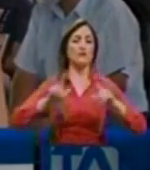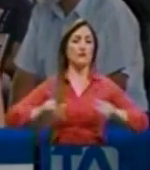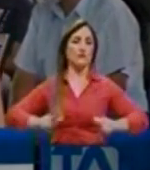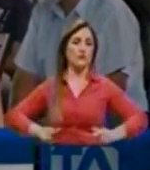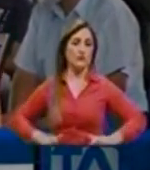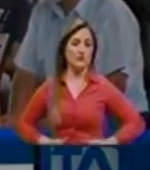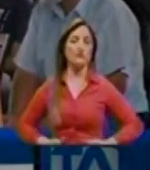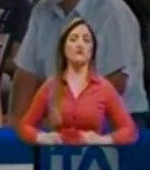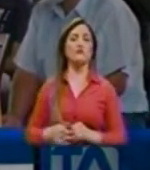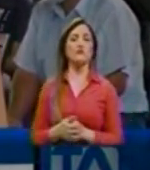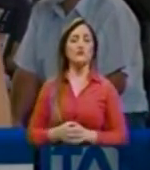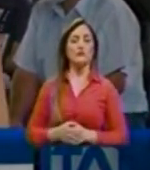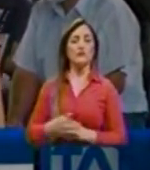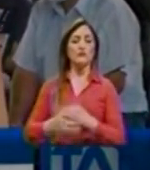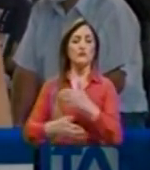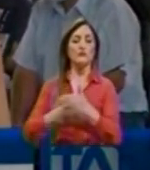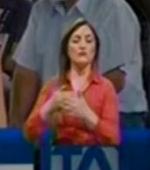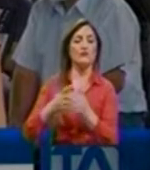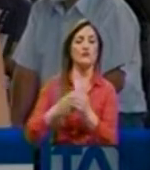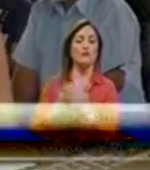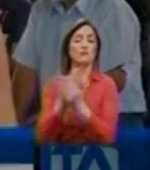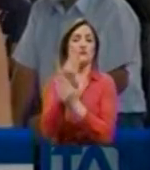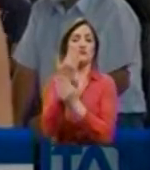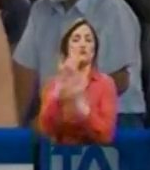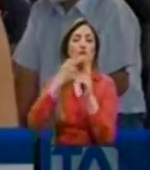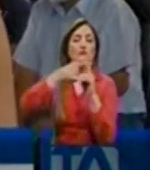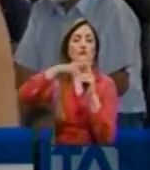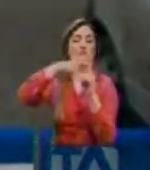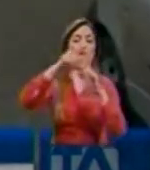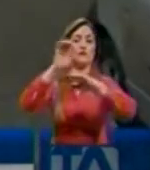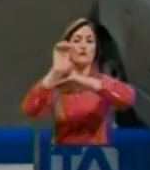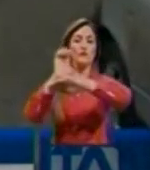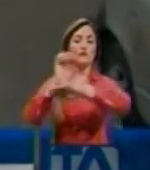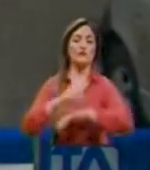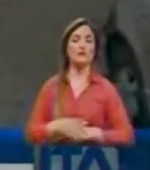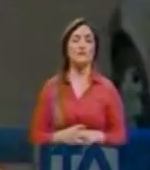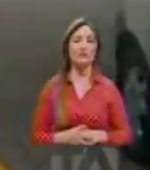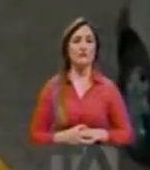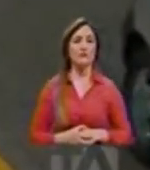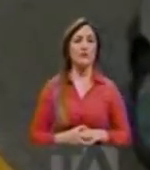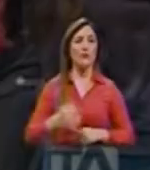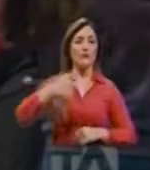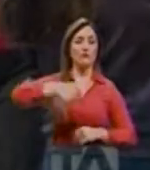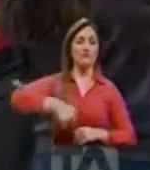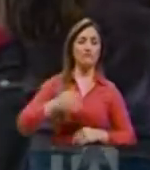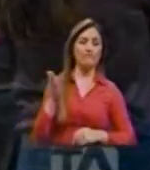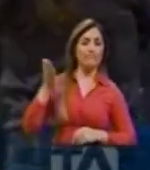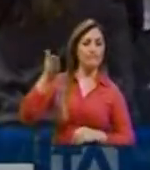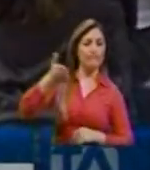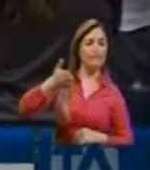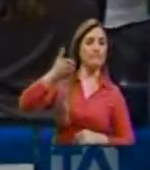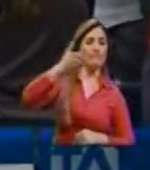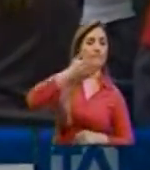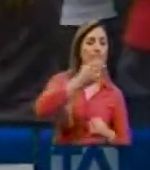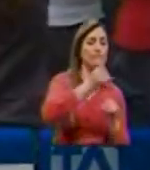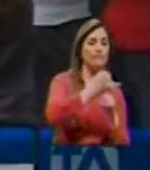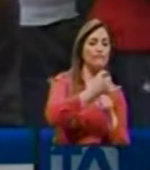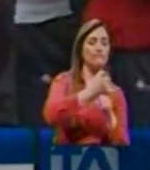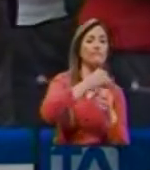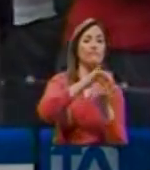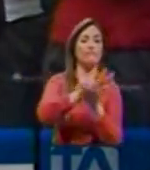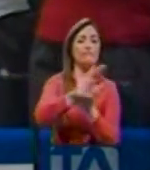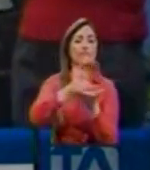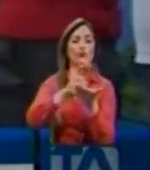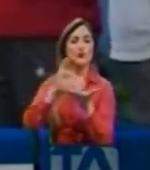para iniciar esta nueva fase de vacunación en el país. Hicimos un recorrido el día de hoy por diferentes instituciones,